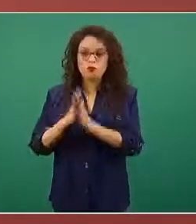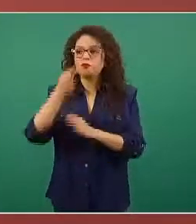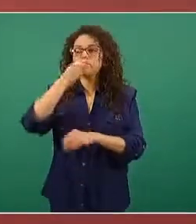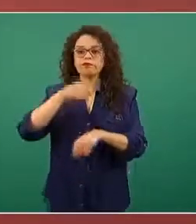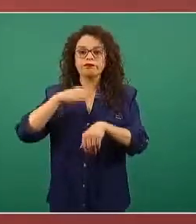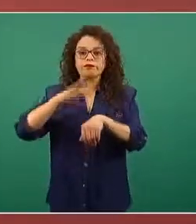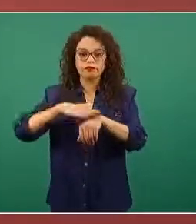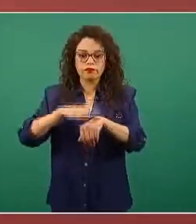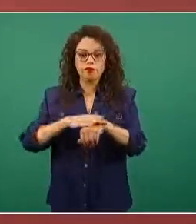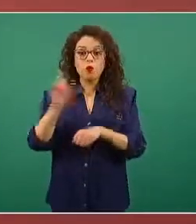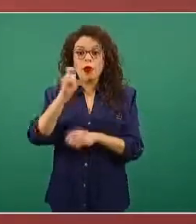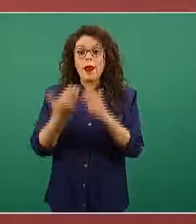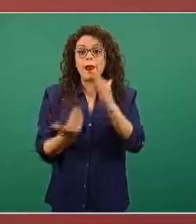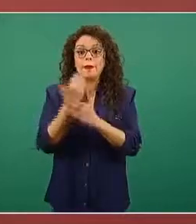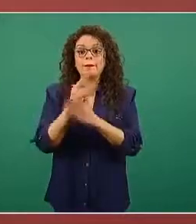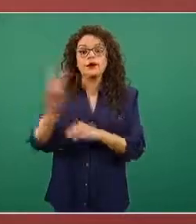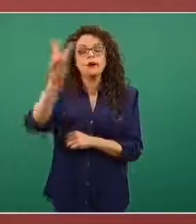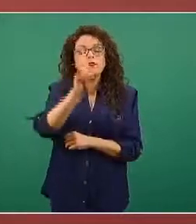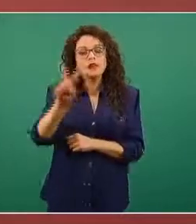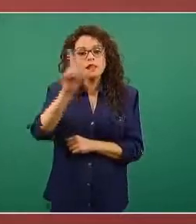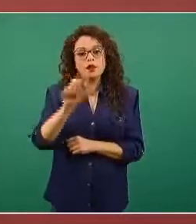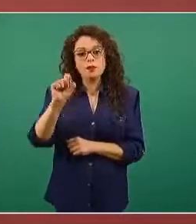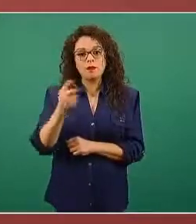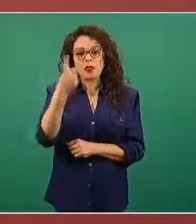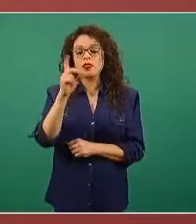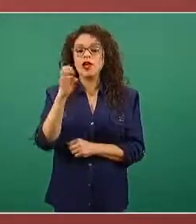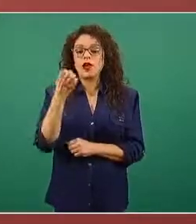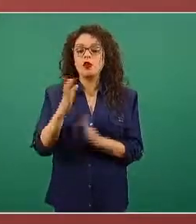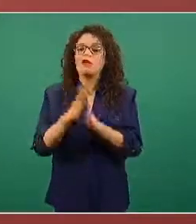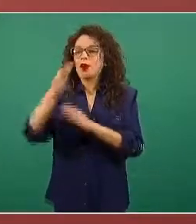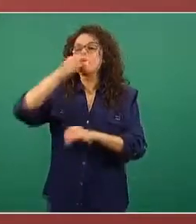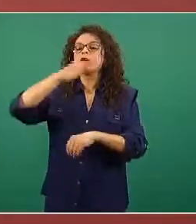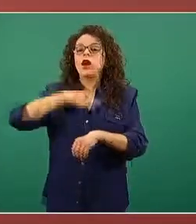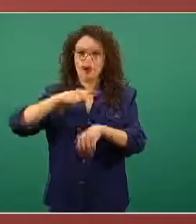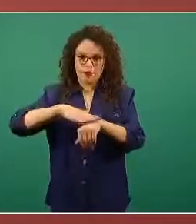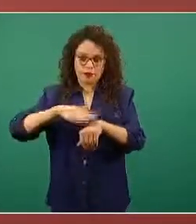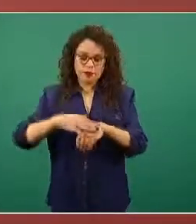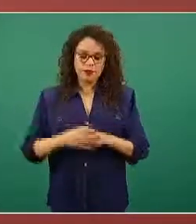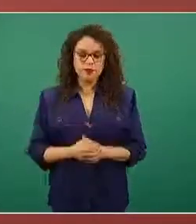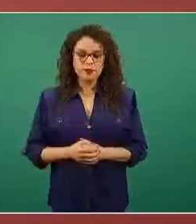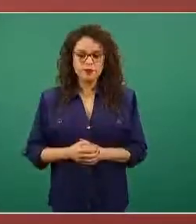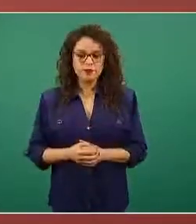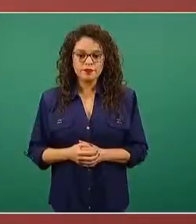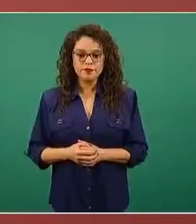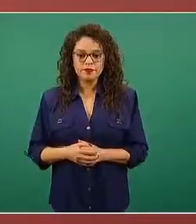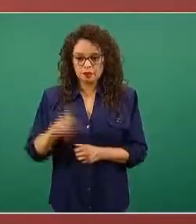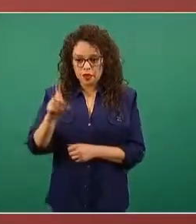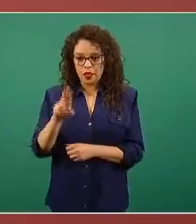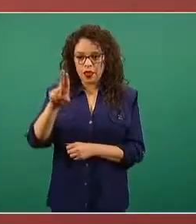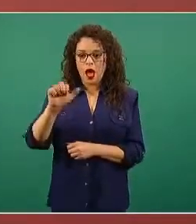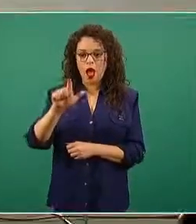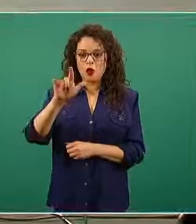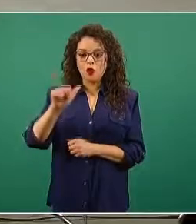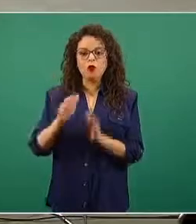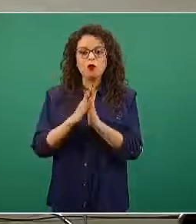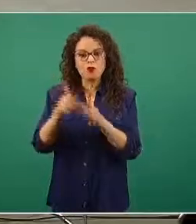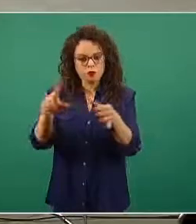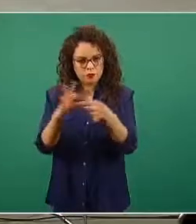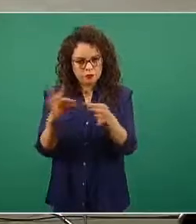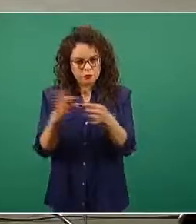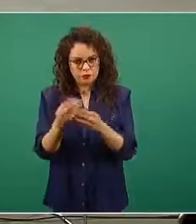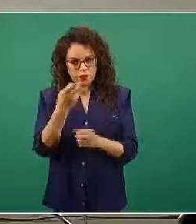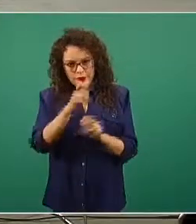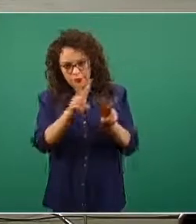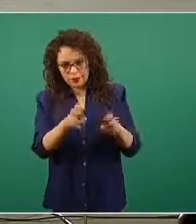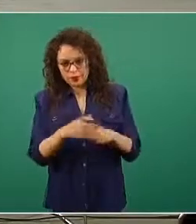de la mañana del viernes 22 de enero, que nos lo hiciera saber. Entonces, doctor Alomía, si pudiera comentar al respecto. Sí,